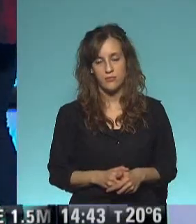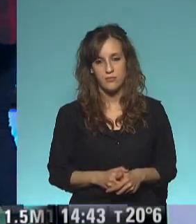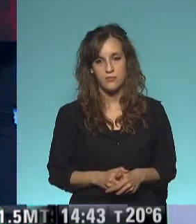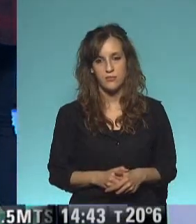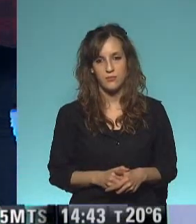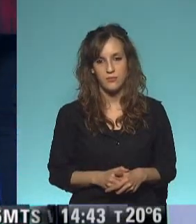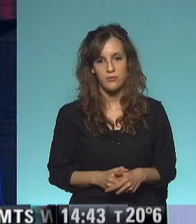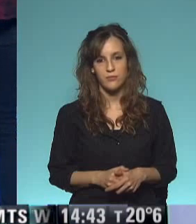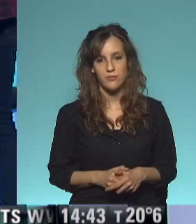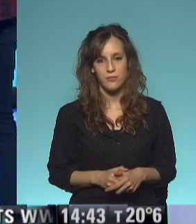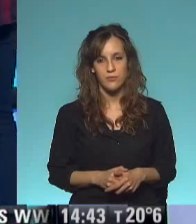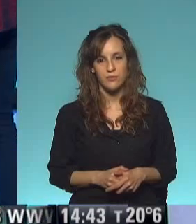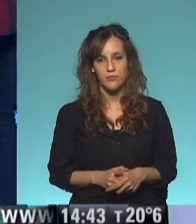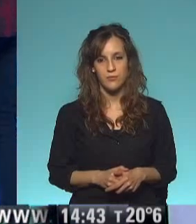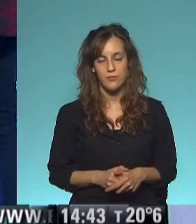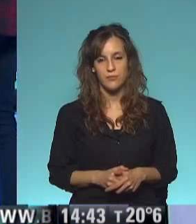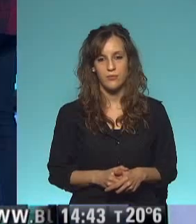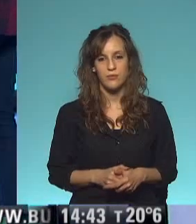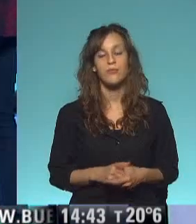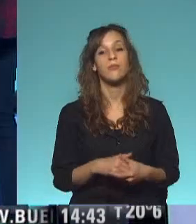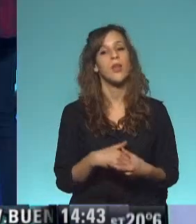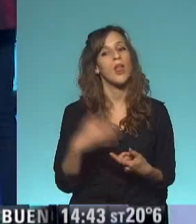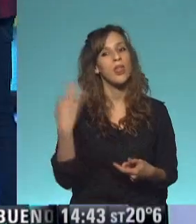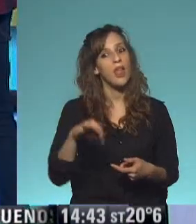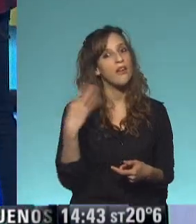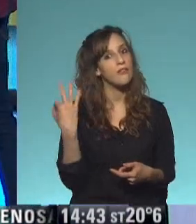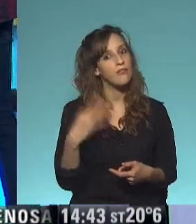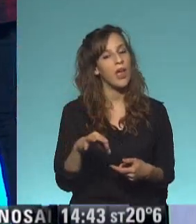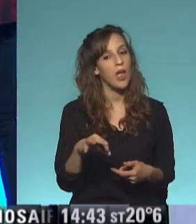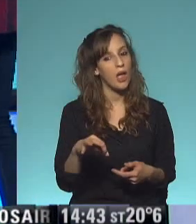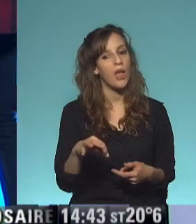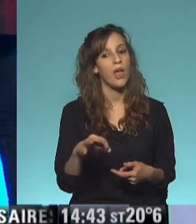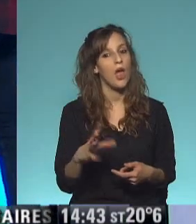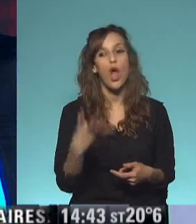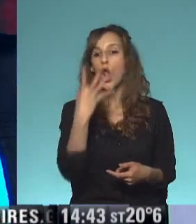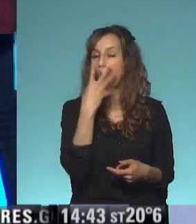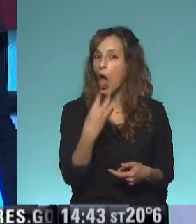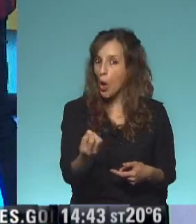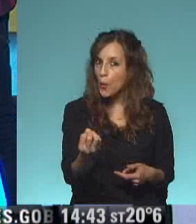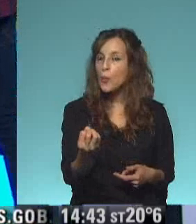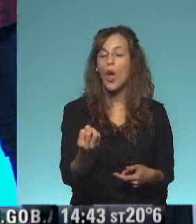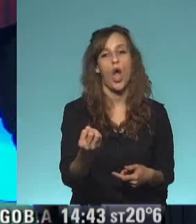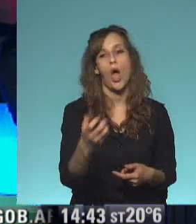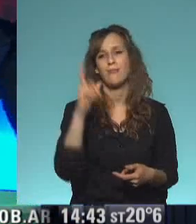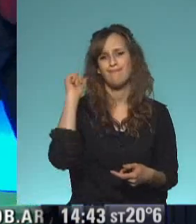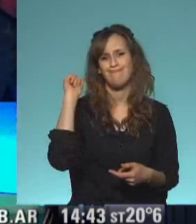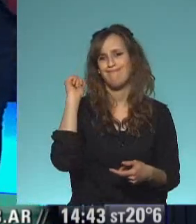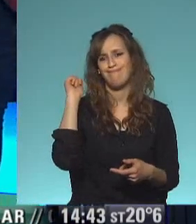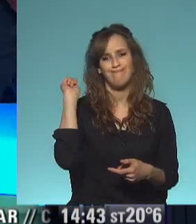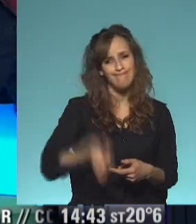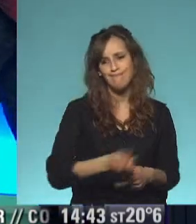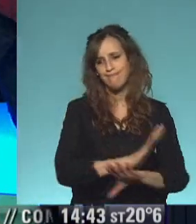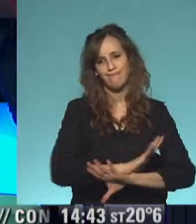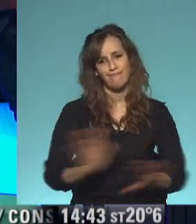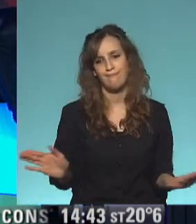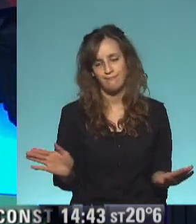que llamar al palo para que pegue al lobo. El palo malo no quiere pegarle al lobo, el lobo no quiere sacar